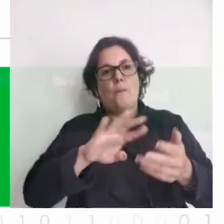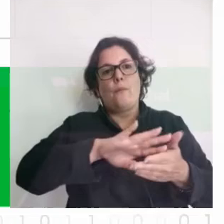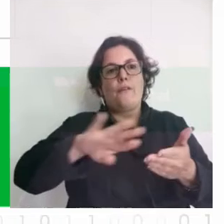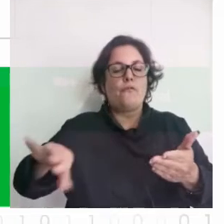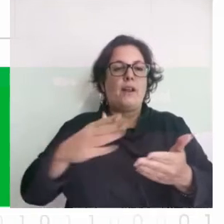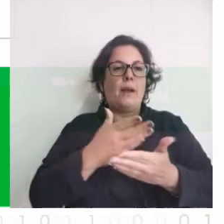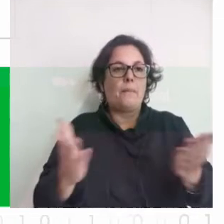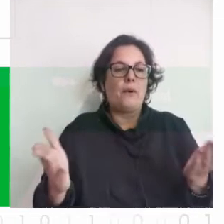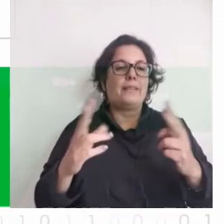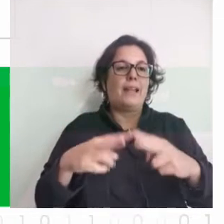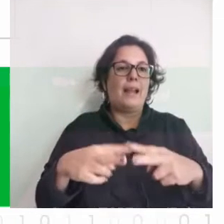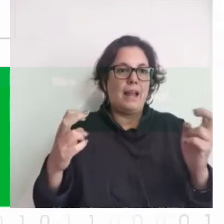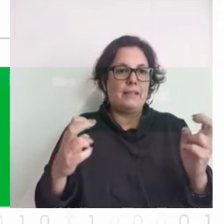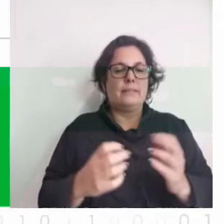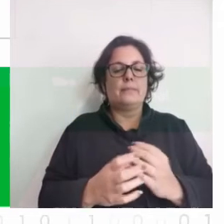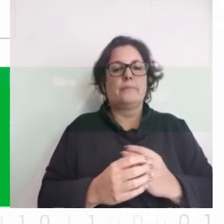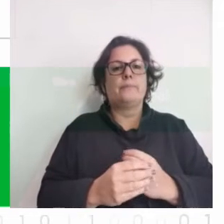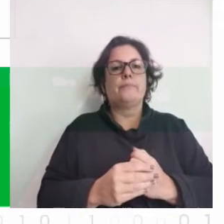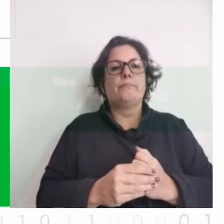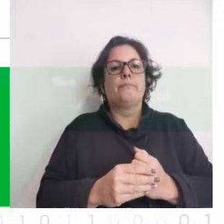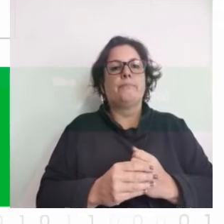del análisis.